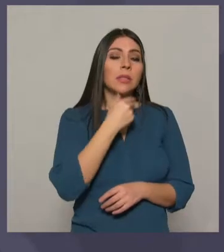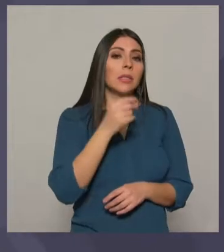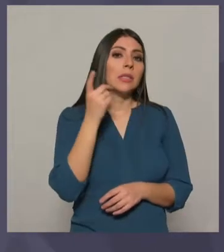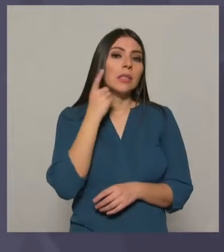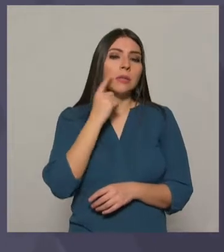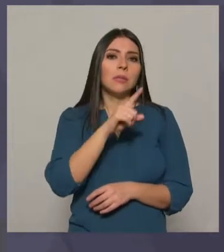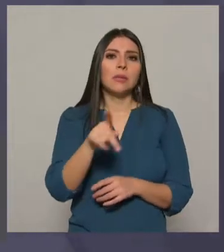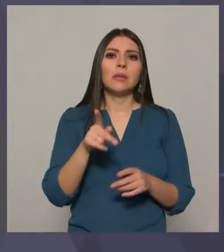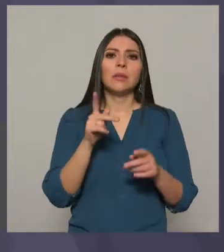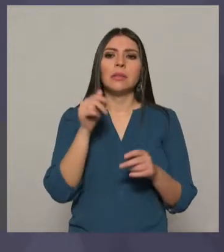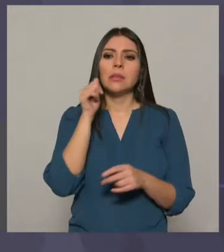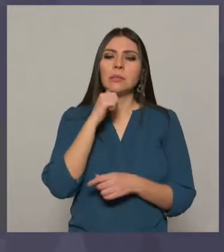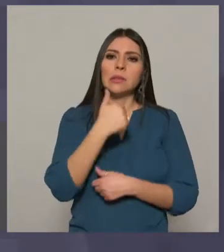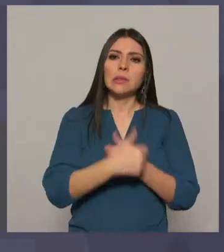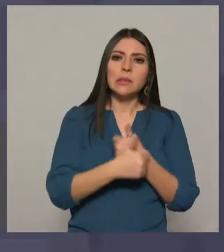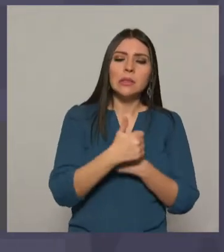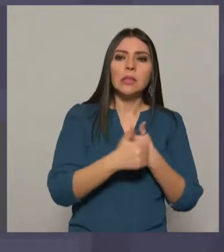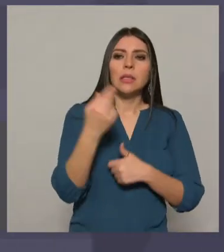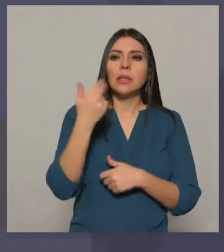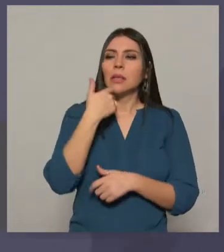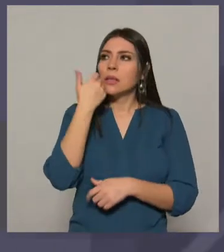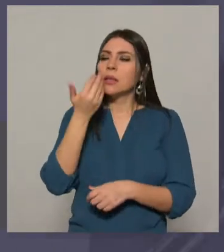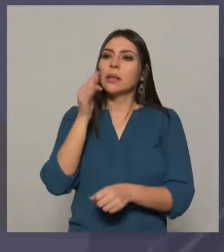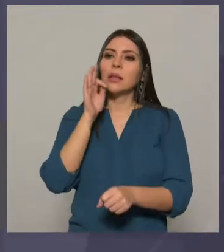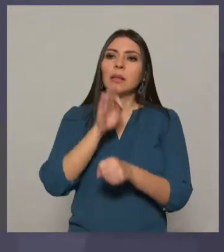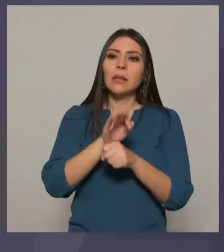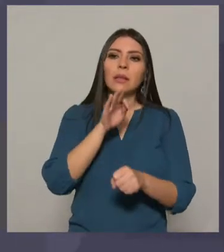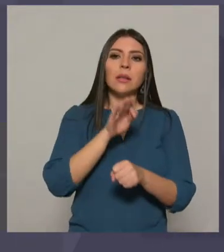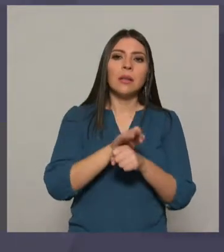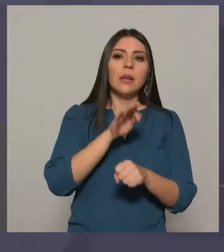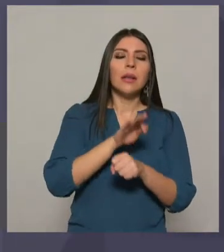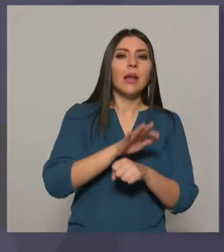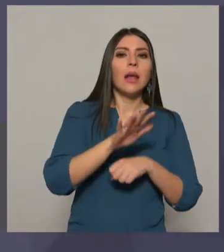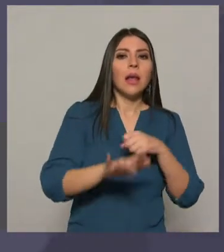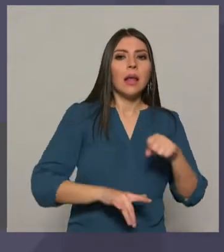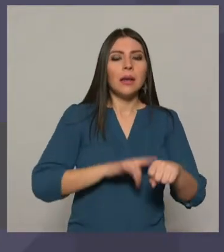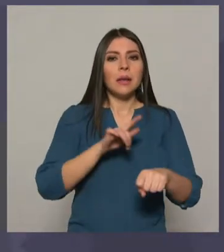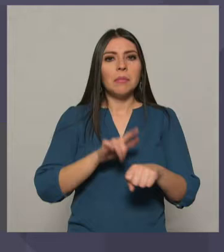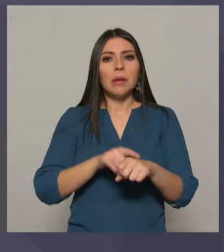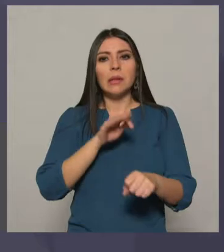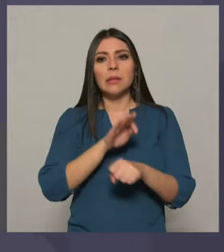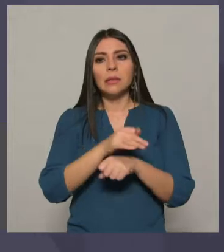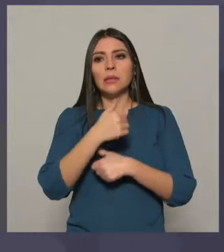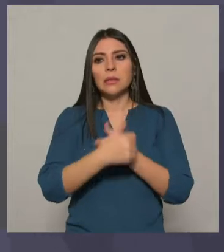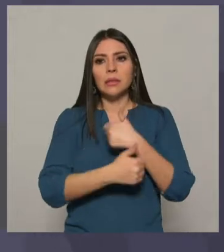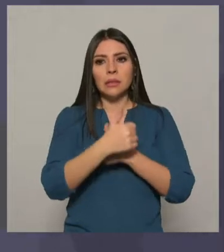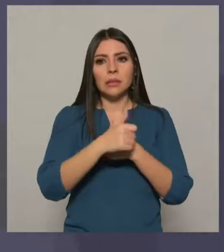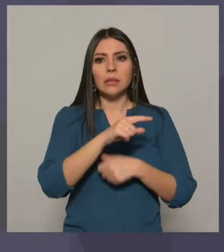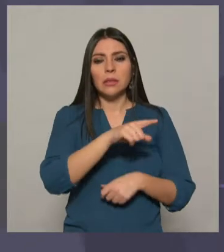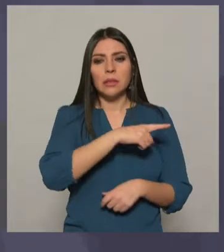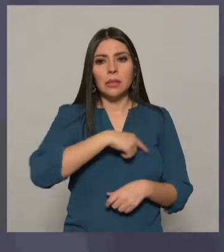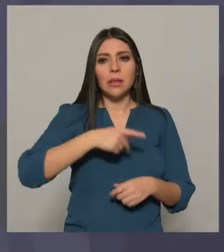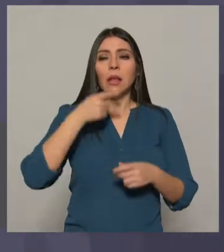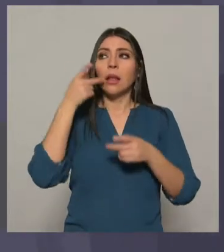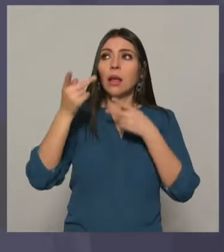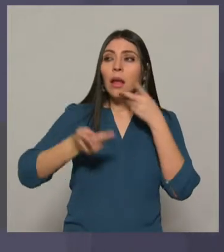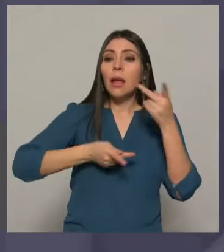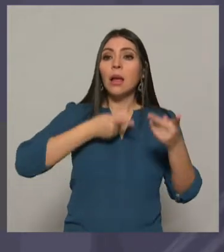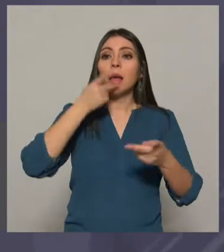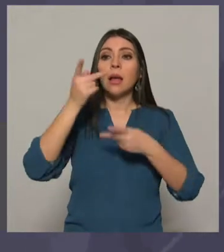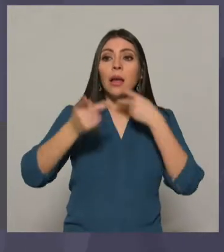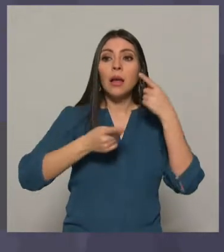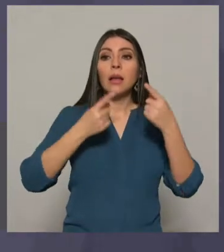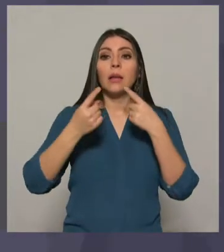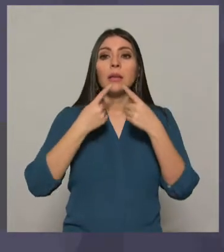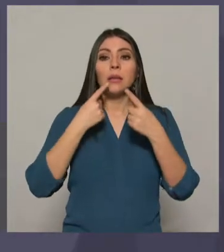dado la batalla para la protección de las mascotas y los animales de compañía. Eso lo decimos en el discurso, en el